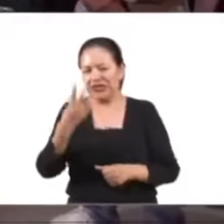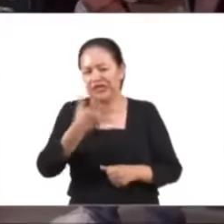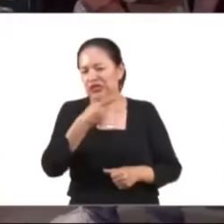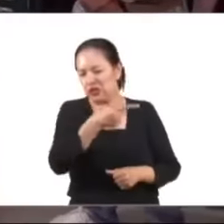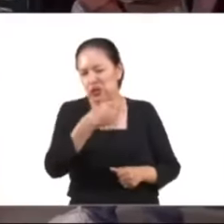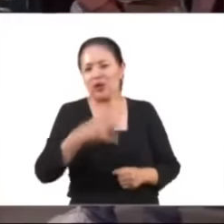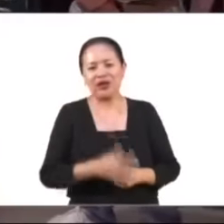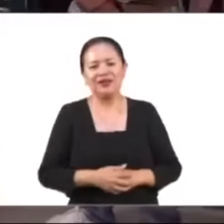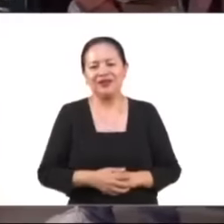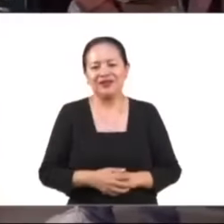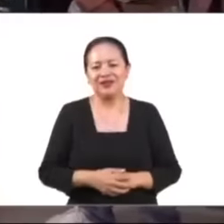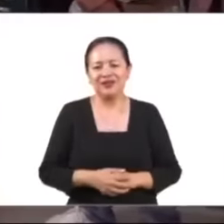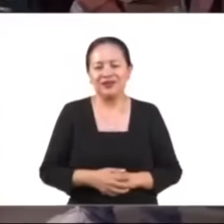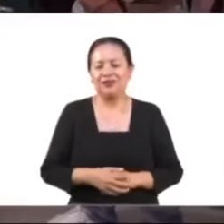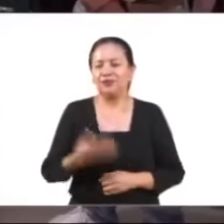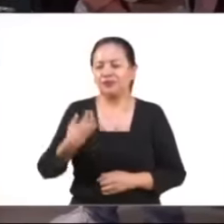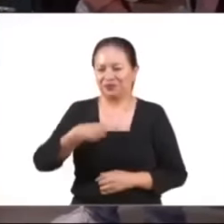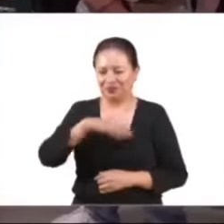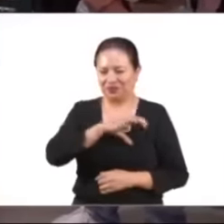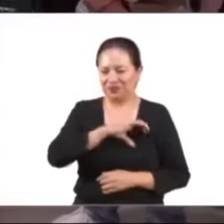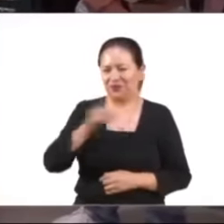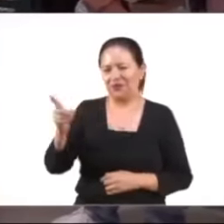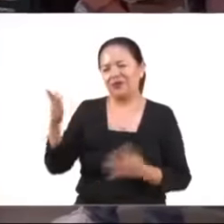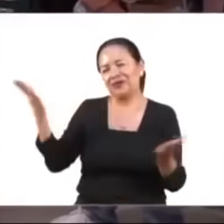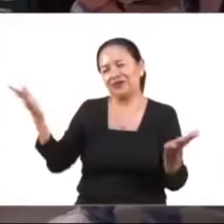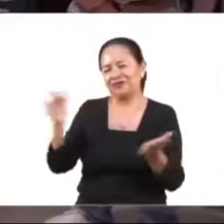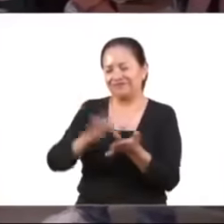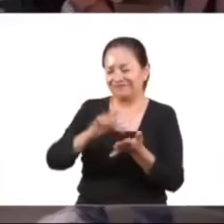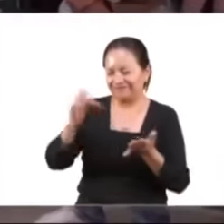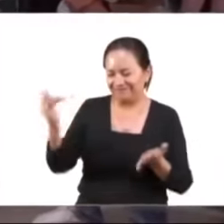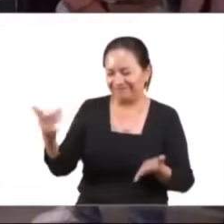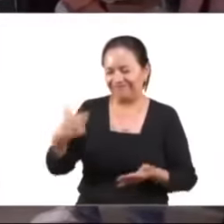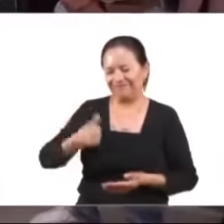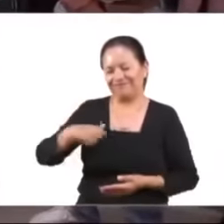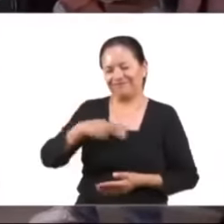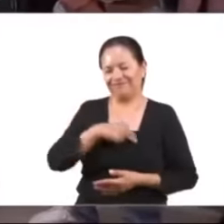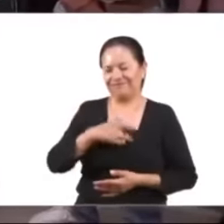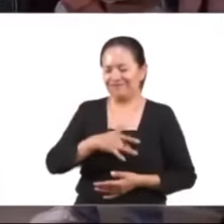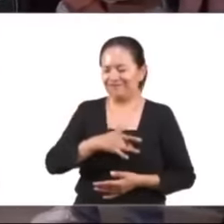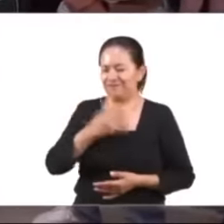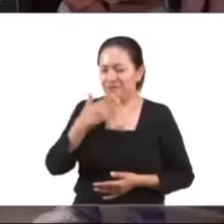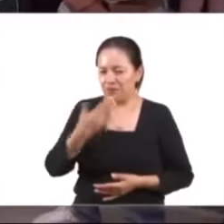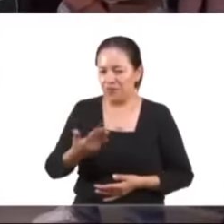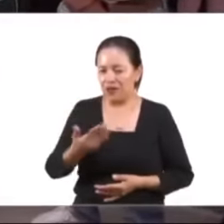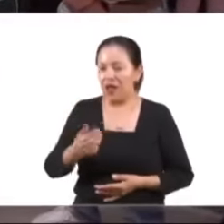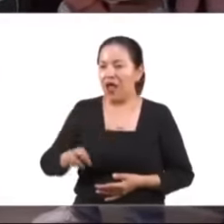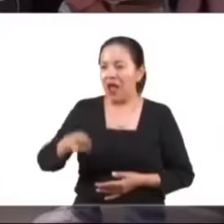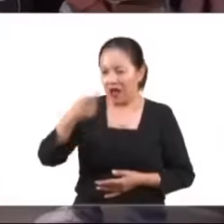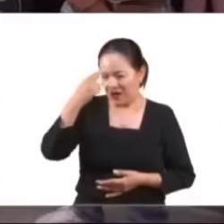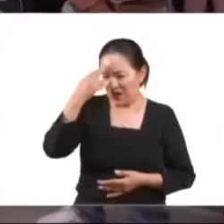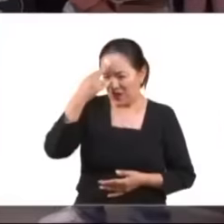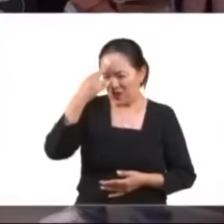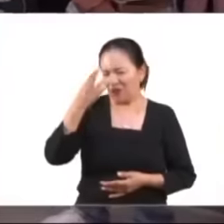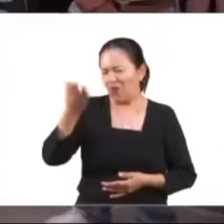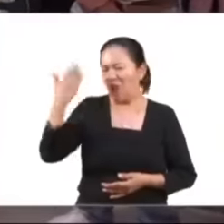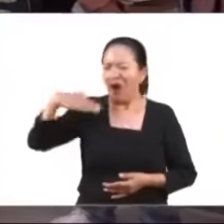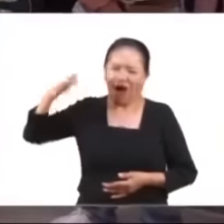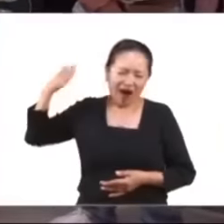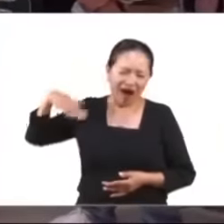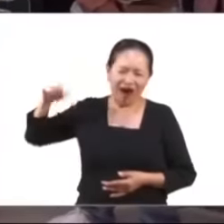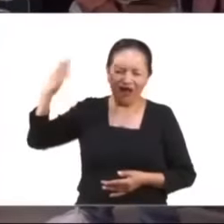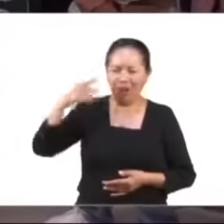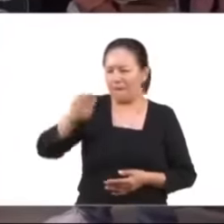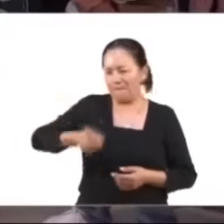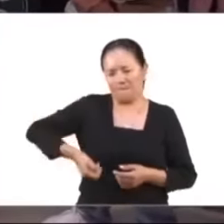nuestra querida jefa de gobierno en verdad Es un honor porque recuerdo bien el primer recorrido que existo se hizo en este